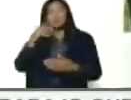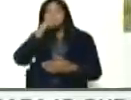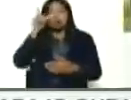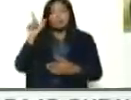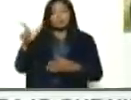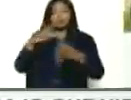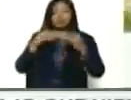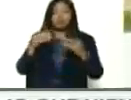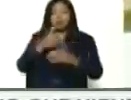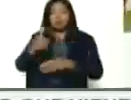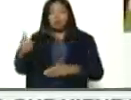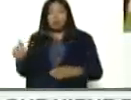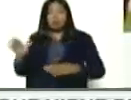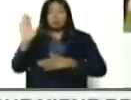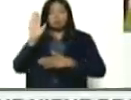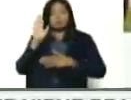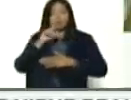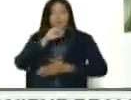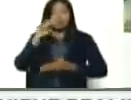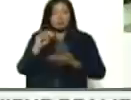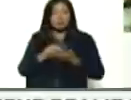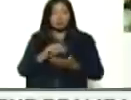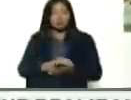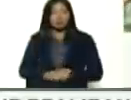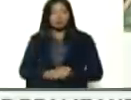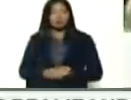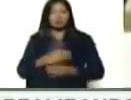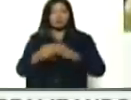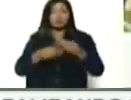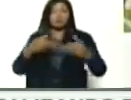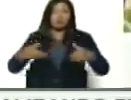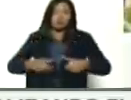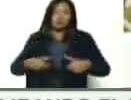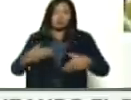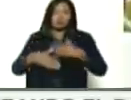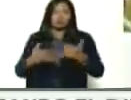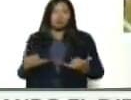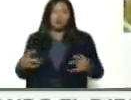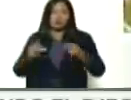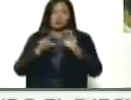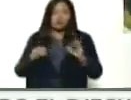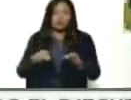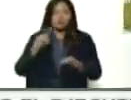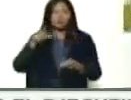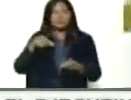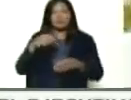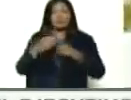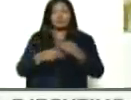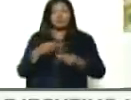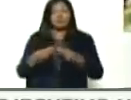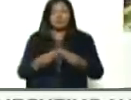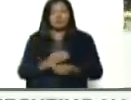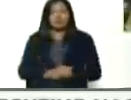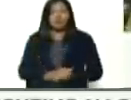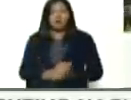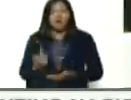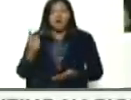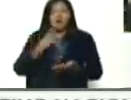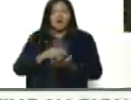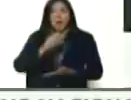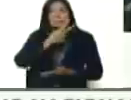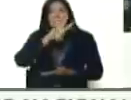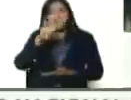todas y todos comprometidos a nivel nacional fue un gran esfuerzo que se vino trabajando y que se hizo aquí están los